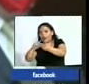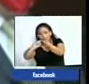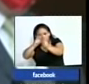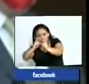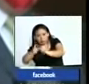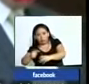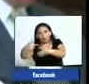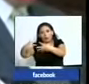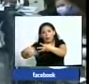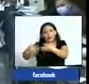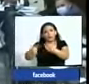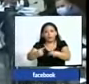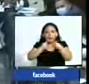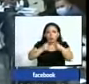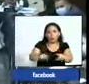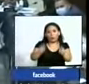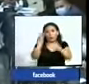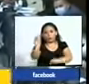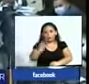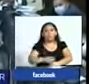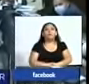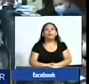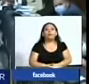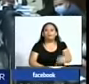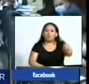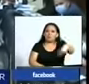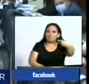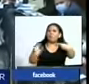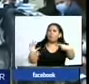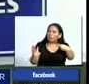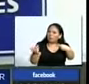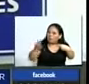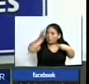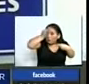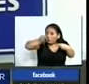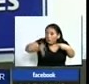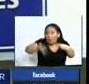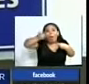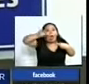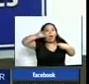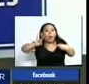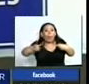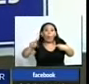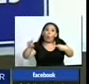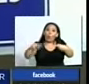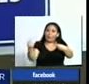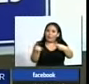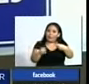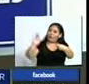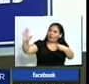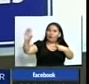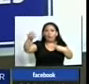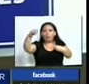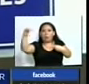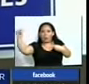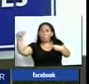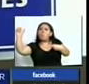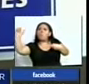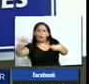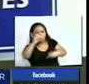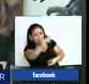pensiones aprobaron 2 dictámenes. El primero es para que las personas que tienen una permanencia en otros países puedan retirar